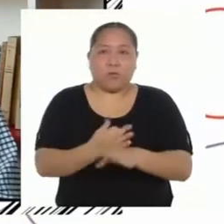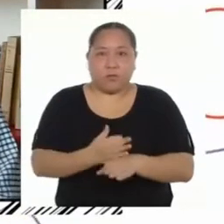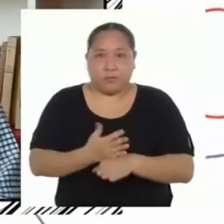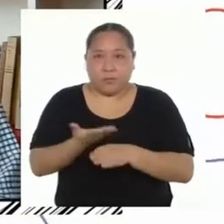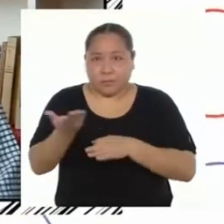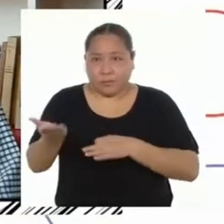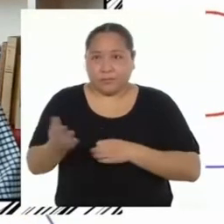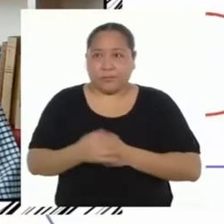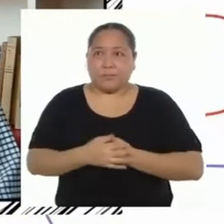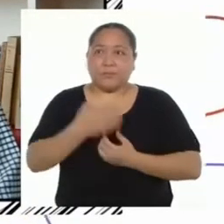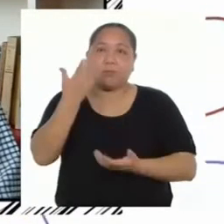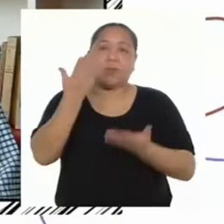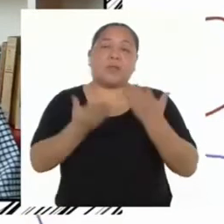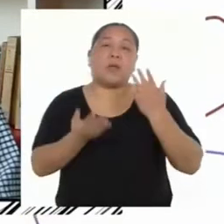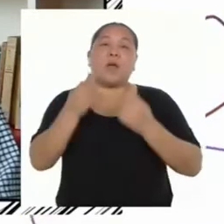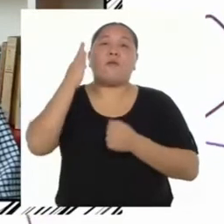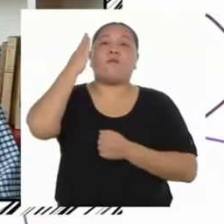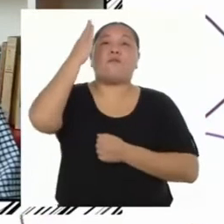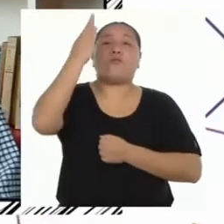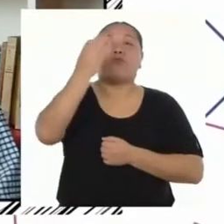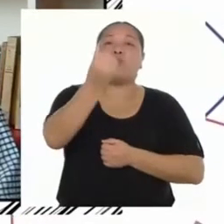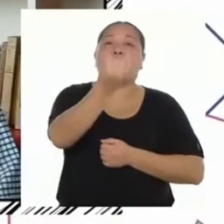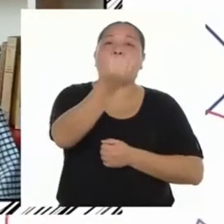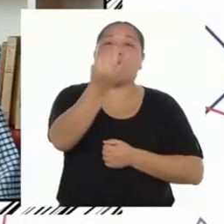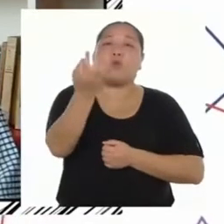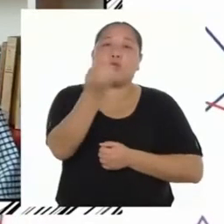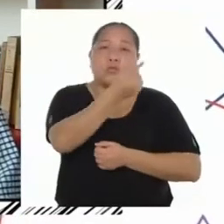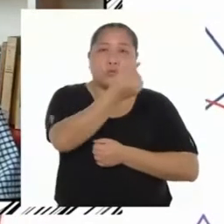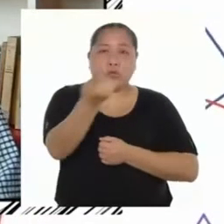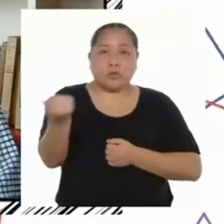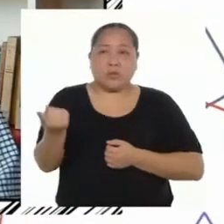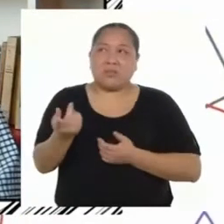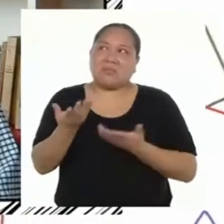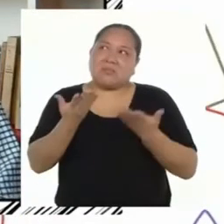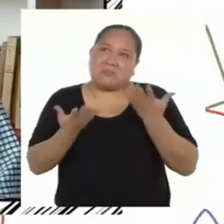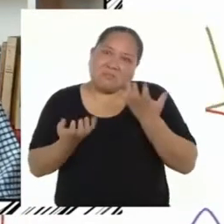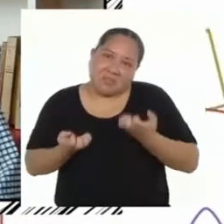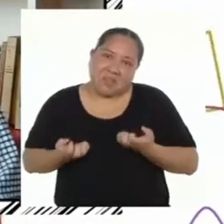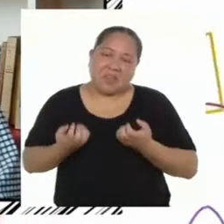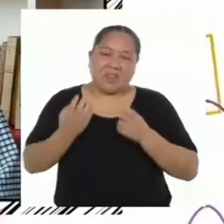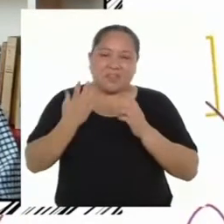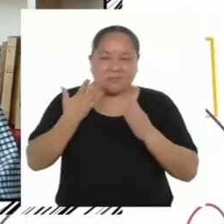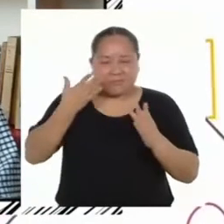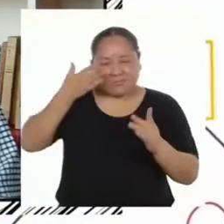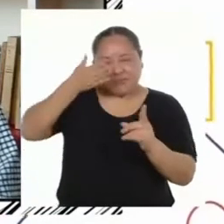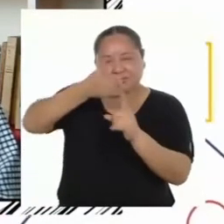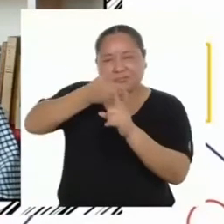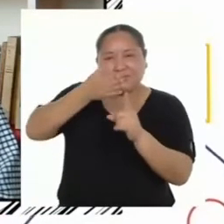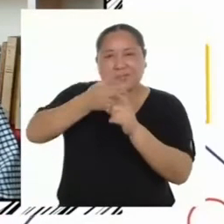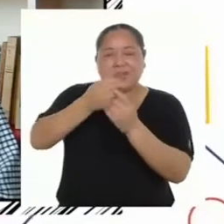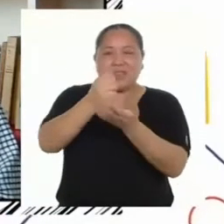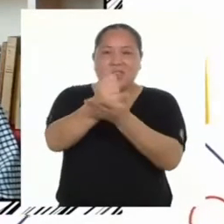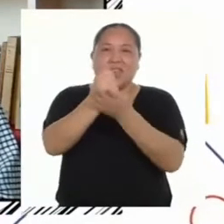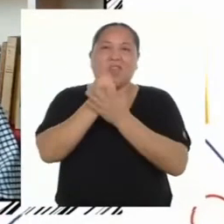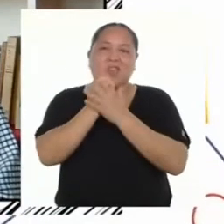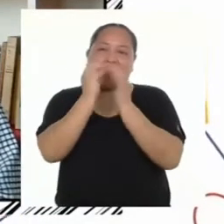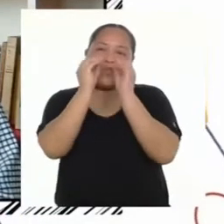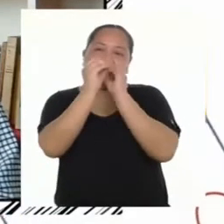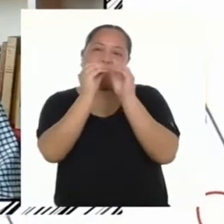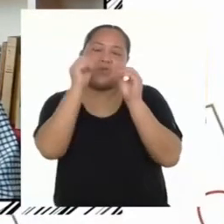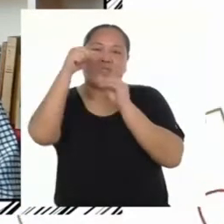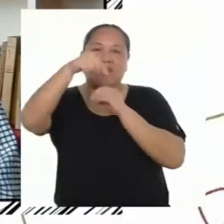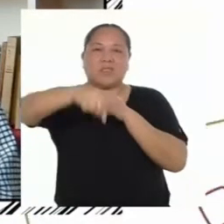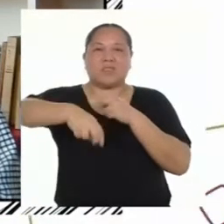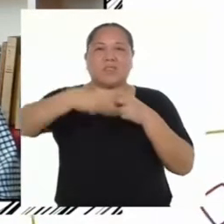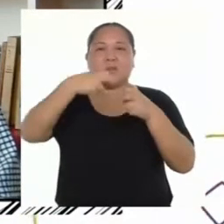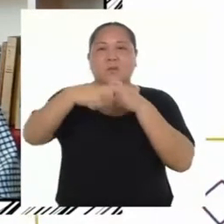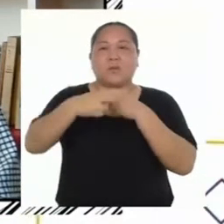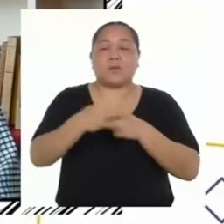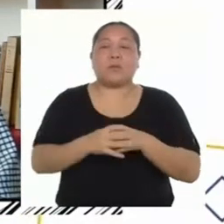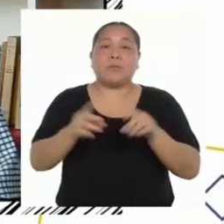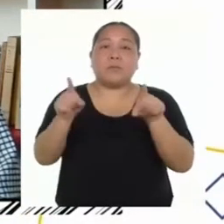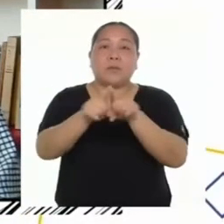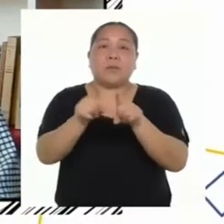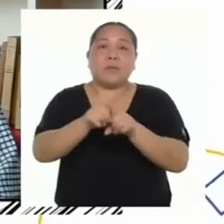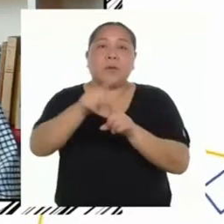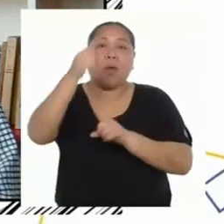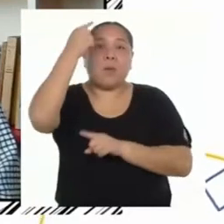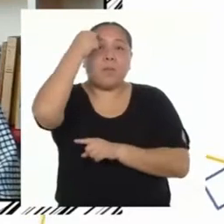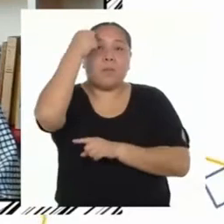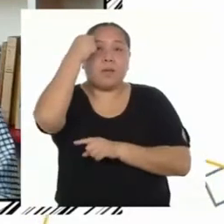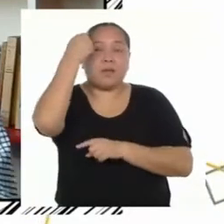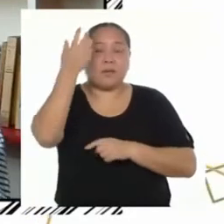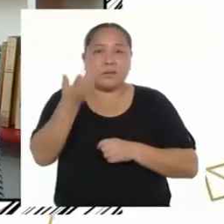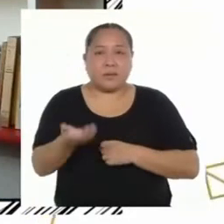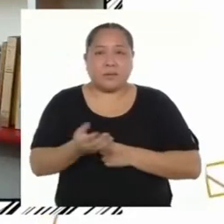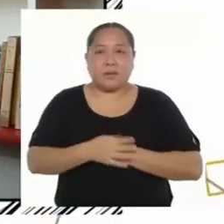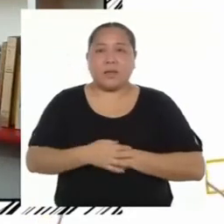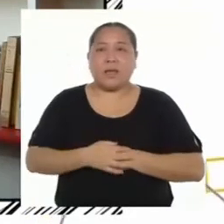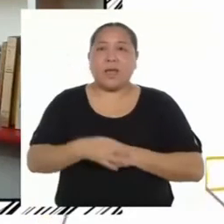gestionarlos. Tal vez en el futuro alguno de ustedes se anime a dedicarse a esto y nos ayuden a resolver este problema. También tenemos que pensar